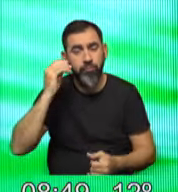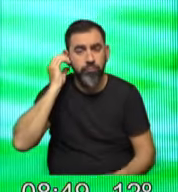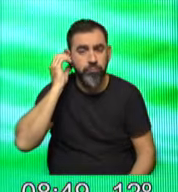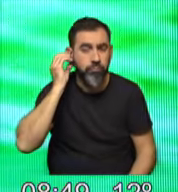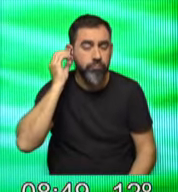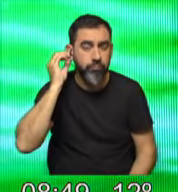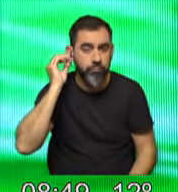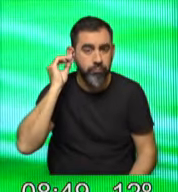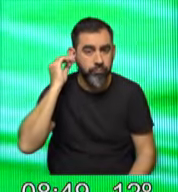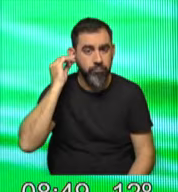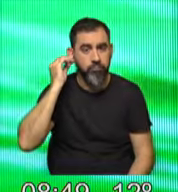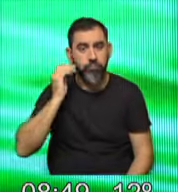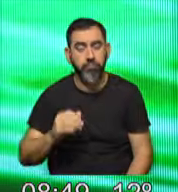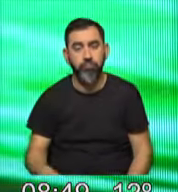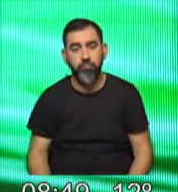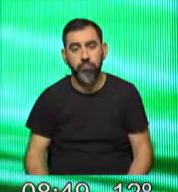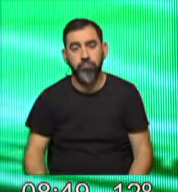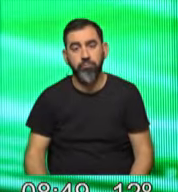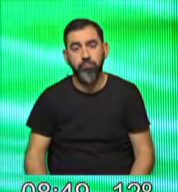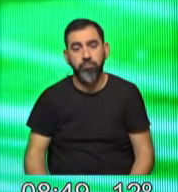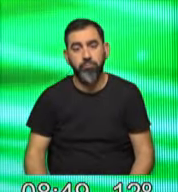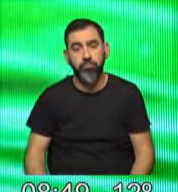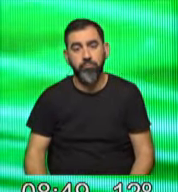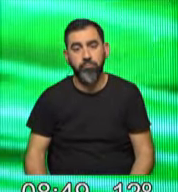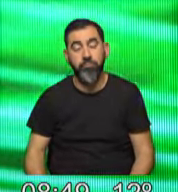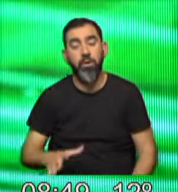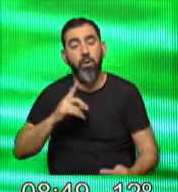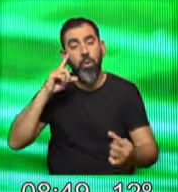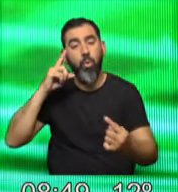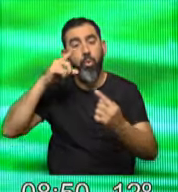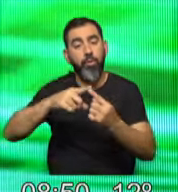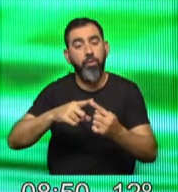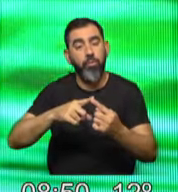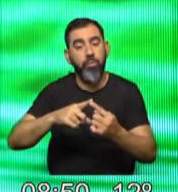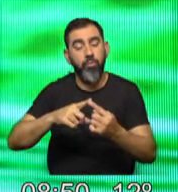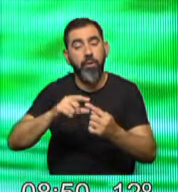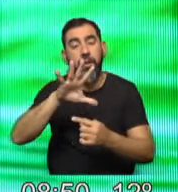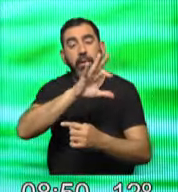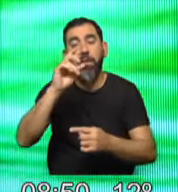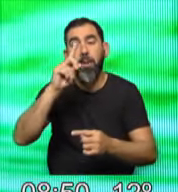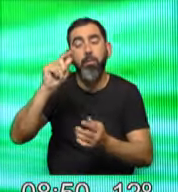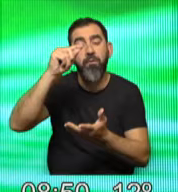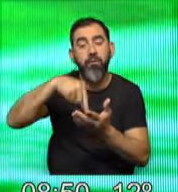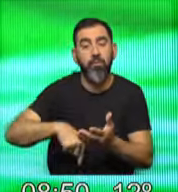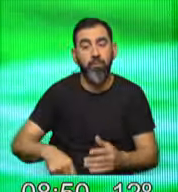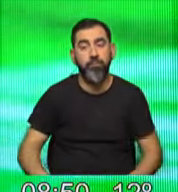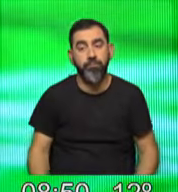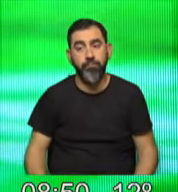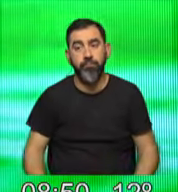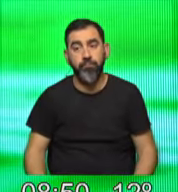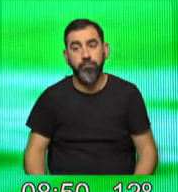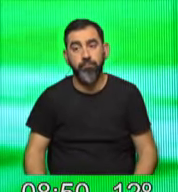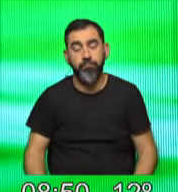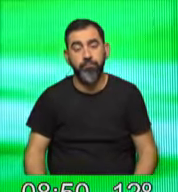se van o no están o están en otra no pero nosotros tenemos ese objetivo de entregar por encima 500.000 no este yo creo que ahora